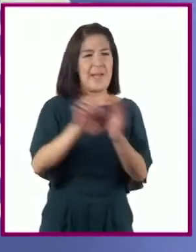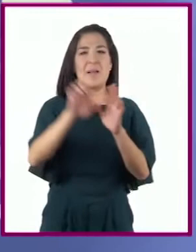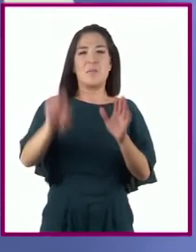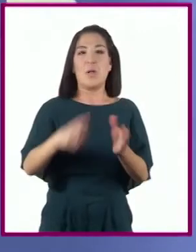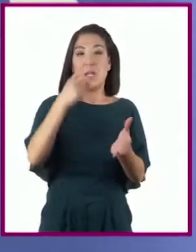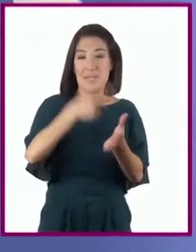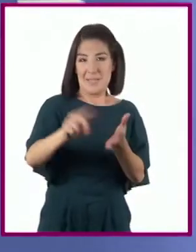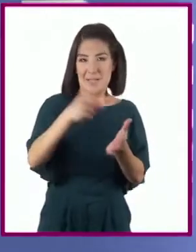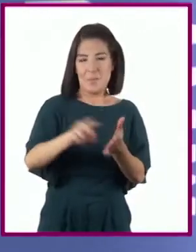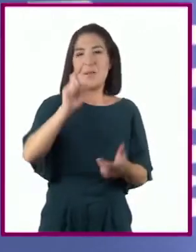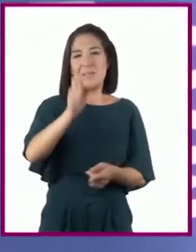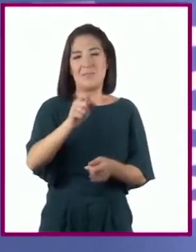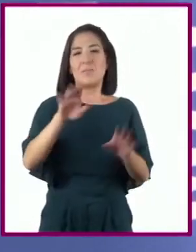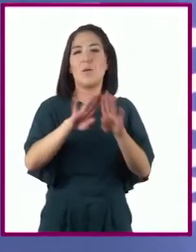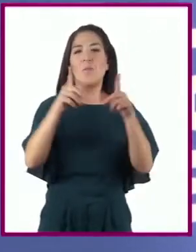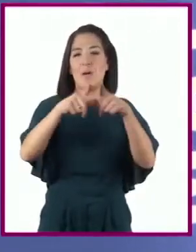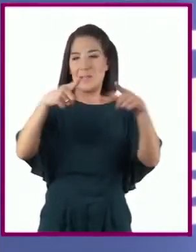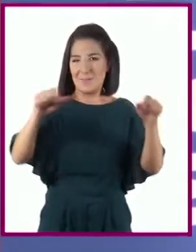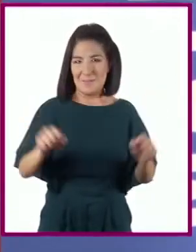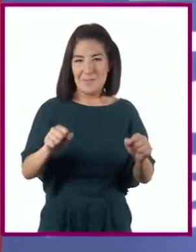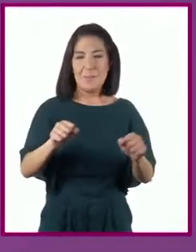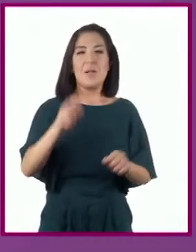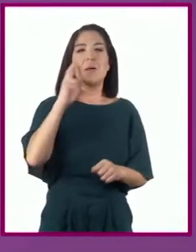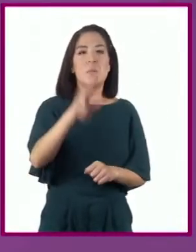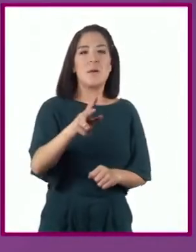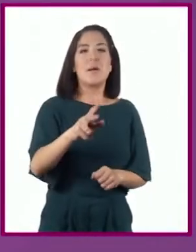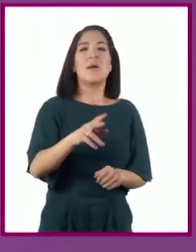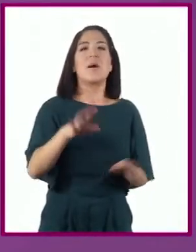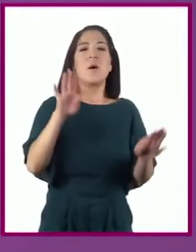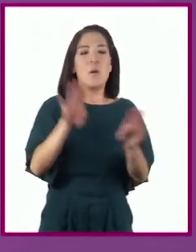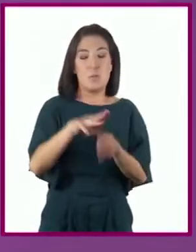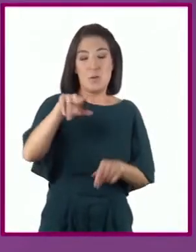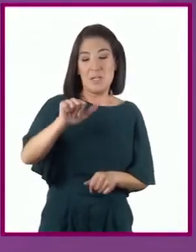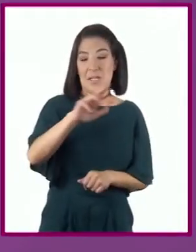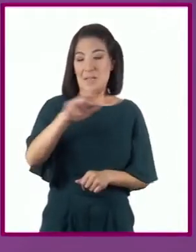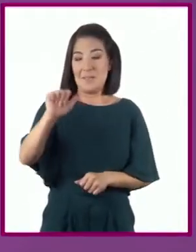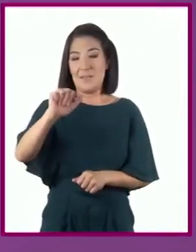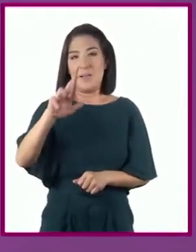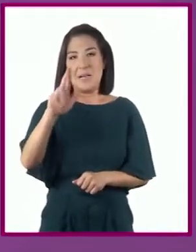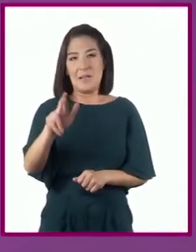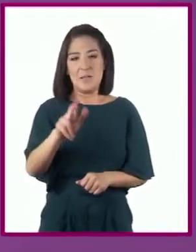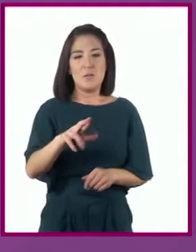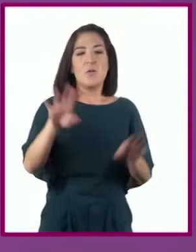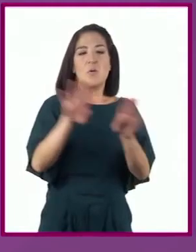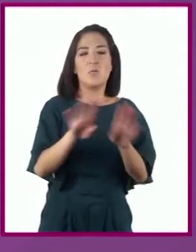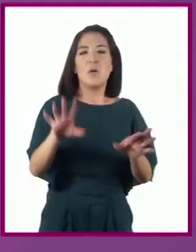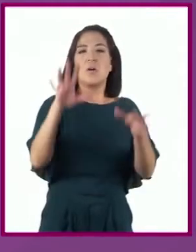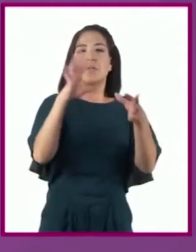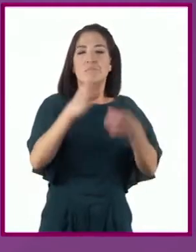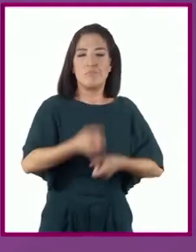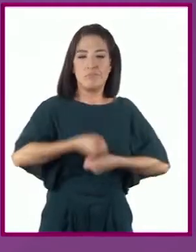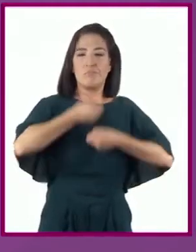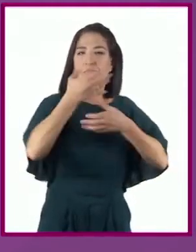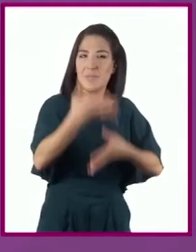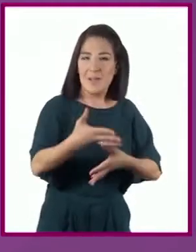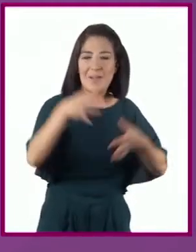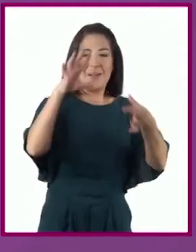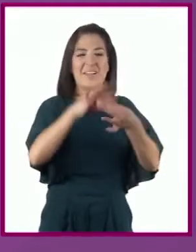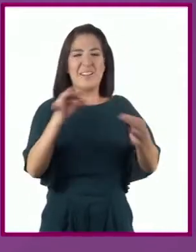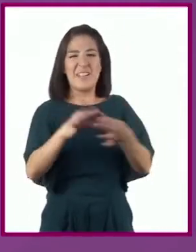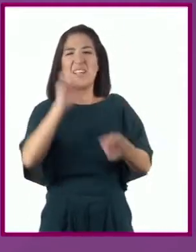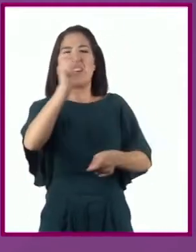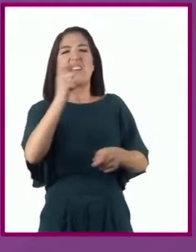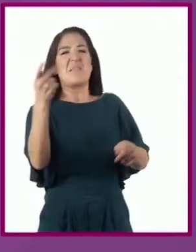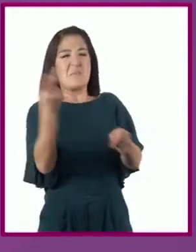de la Real Academia de la Lengua lo define como narrar, contar, referir lo sucedido de un